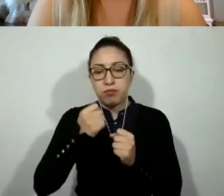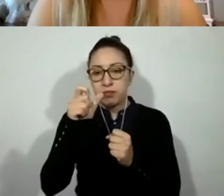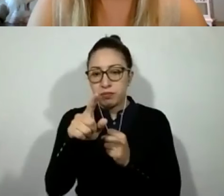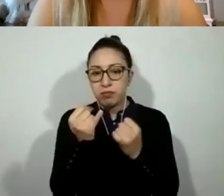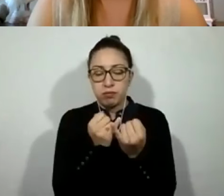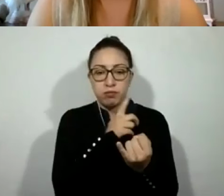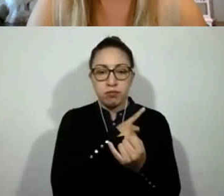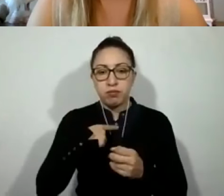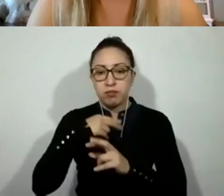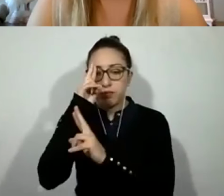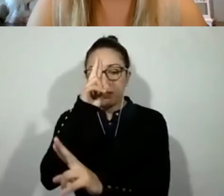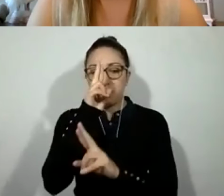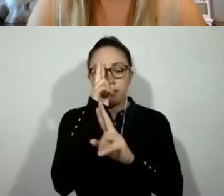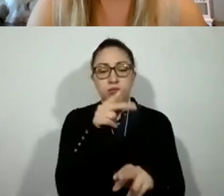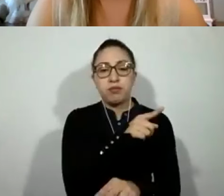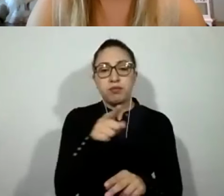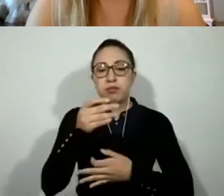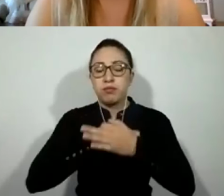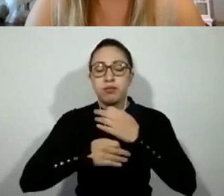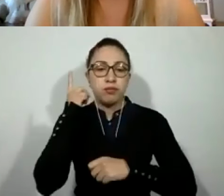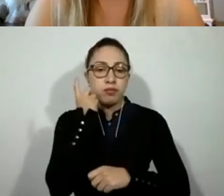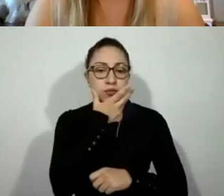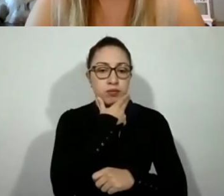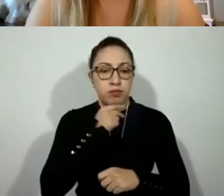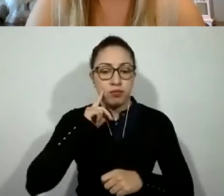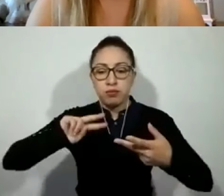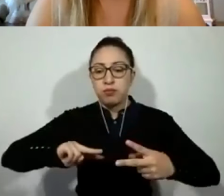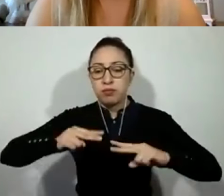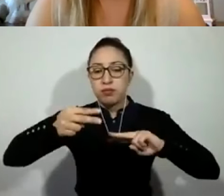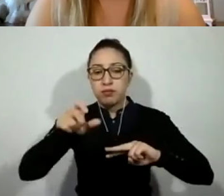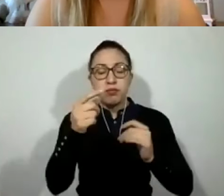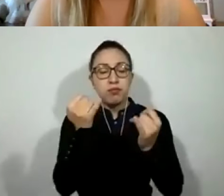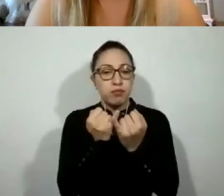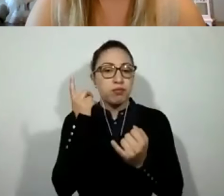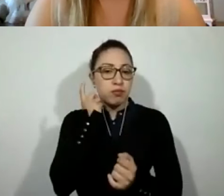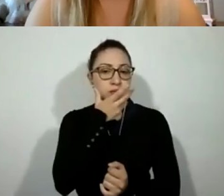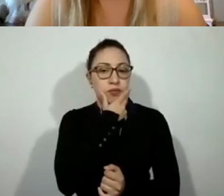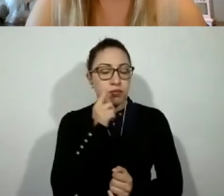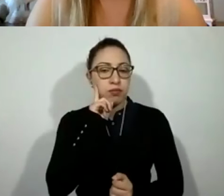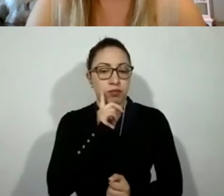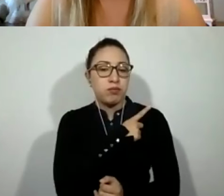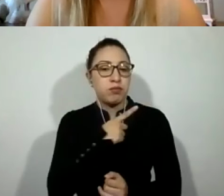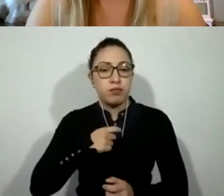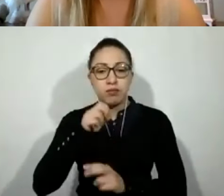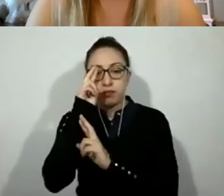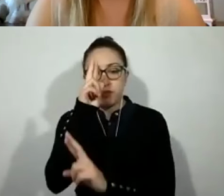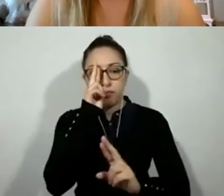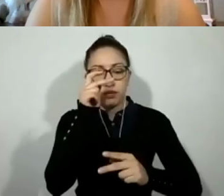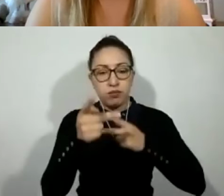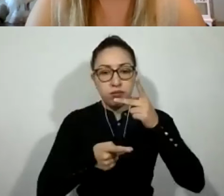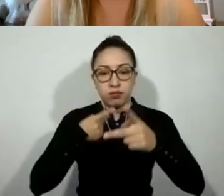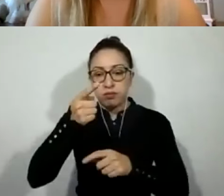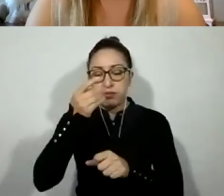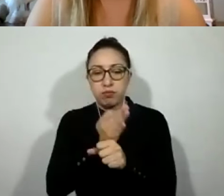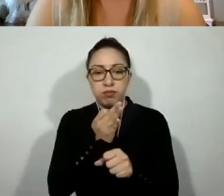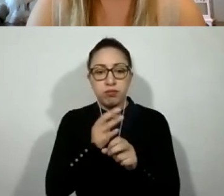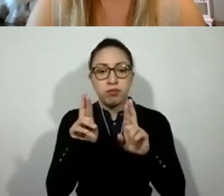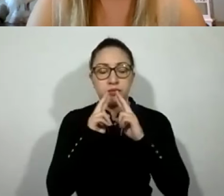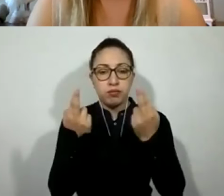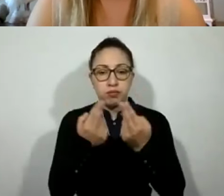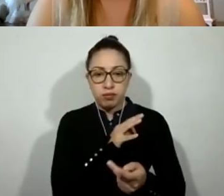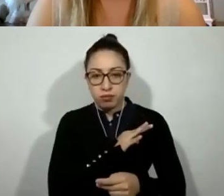las diputadas y diputados invitados, las atenciones y consideraciones para la realización de la misma. En ese sentido,